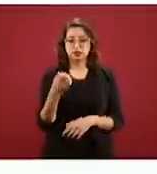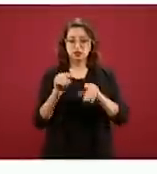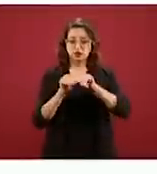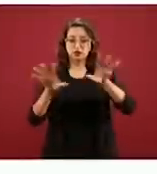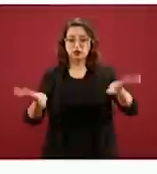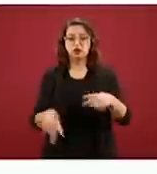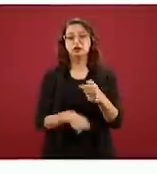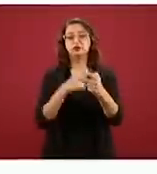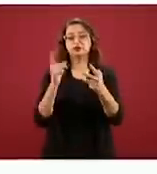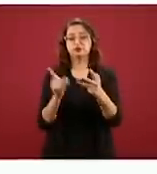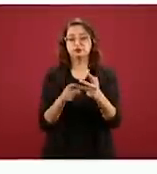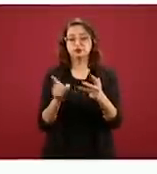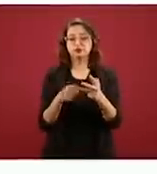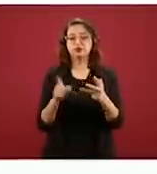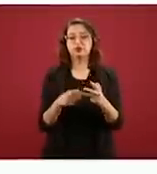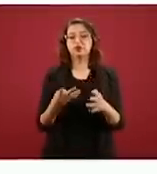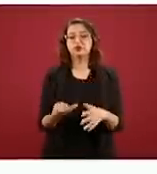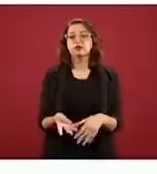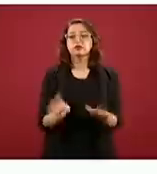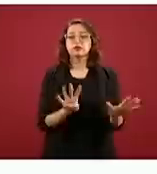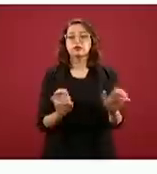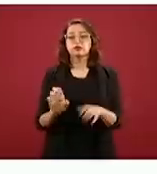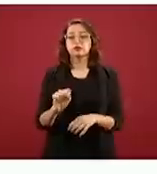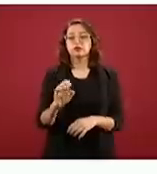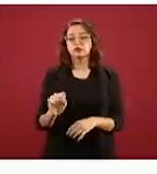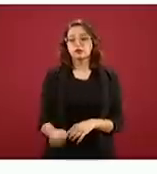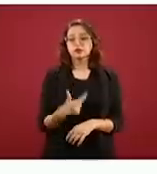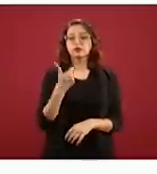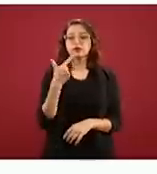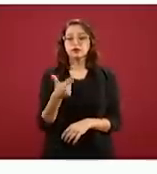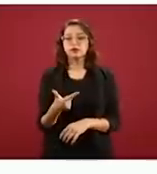Tercer escalón de 967 elementos